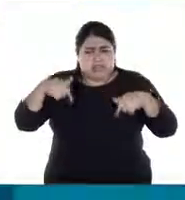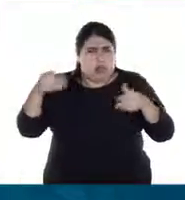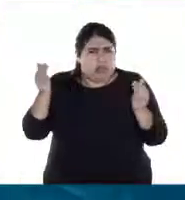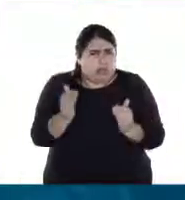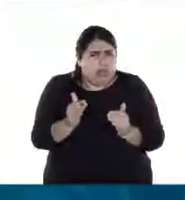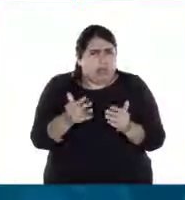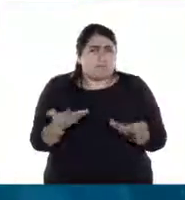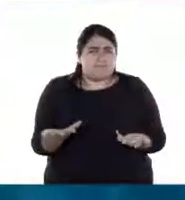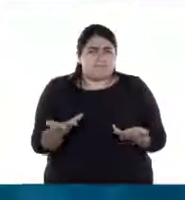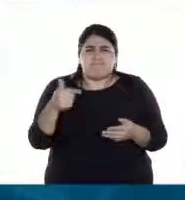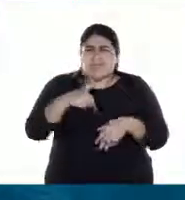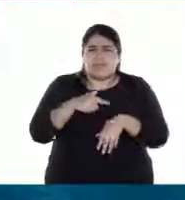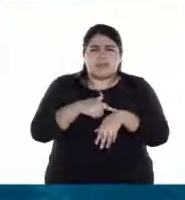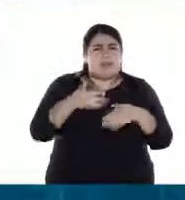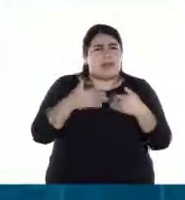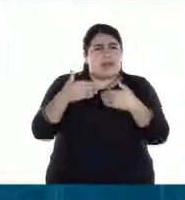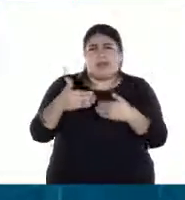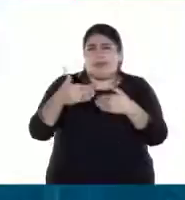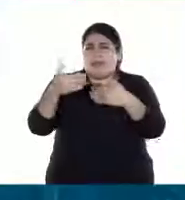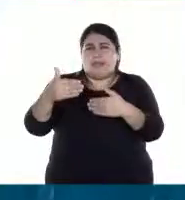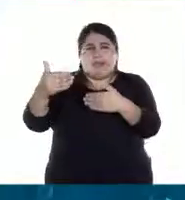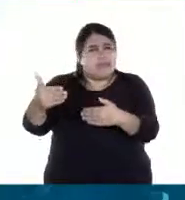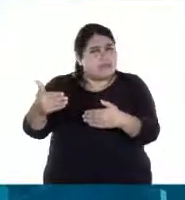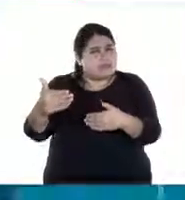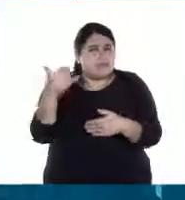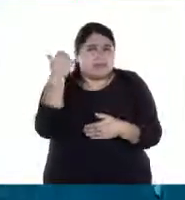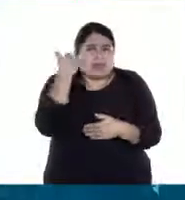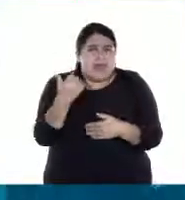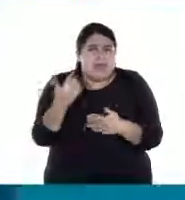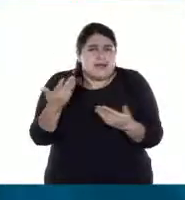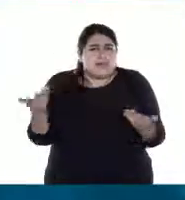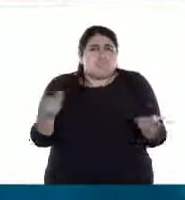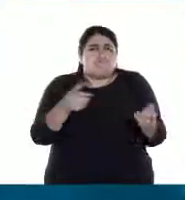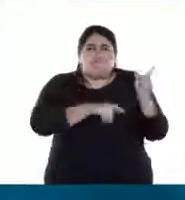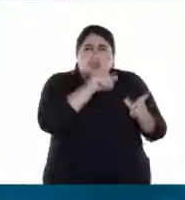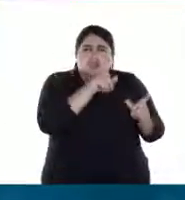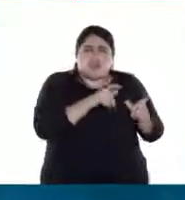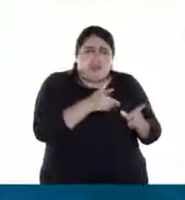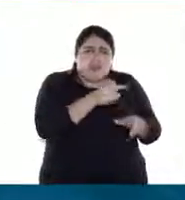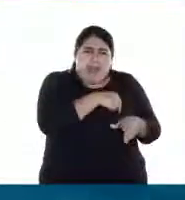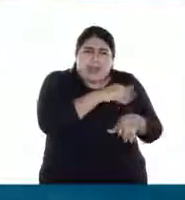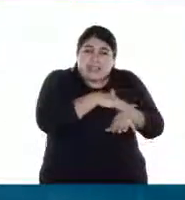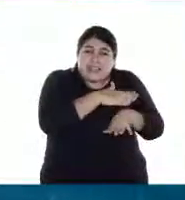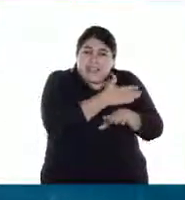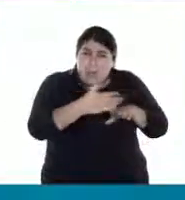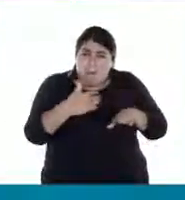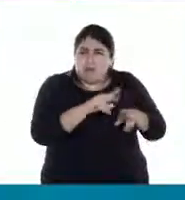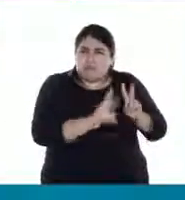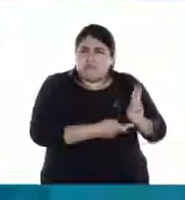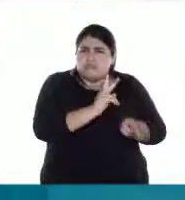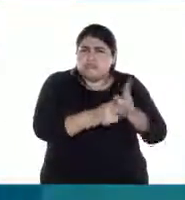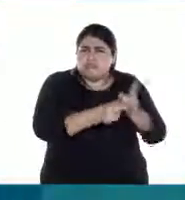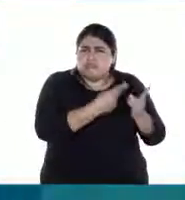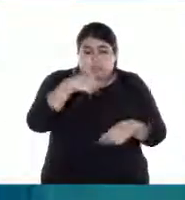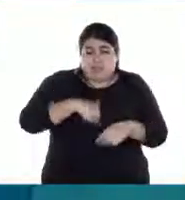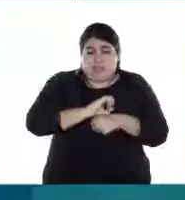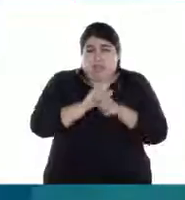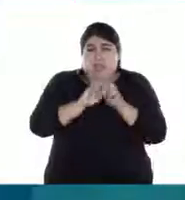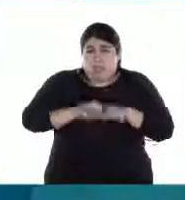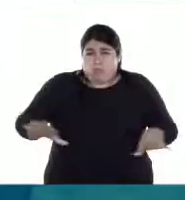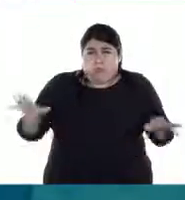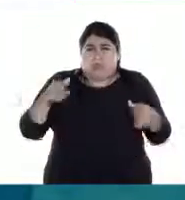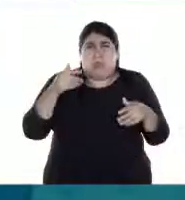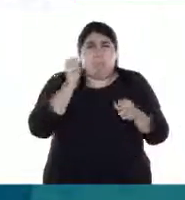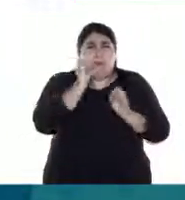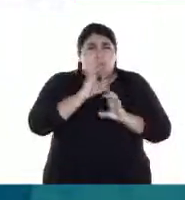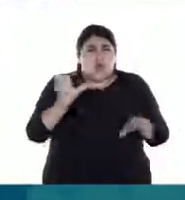este retraso en la entrega de vacunas ya se cobró, ¿no? Cuando estamos atravesando el peor momento de la pandemia, con colapso sanitario,